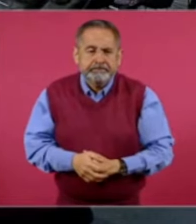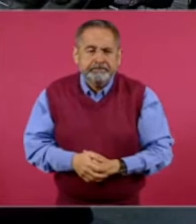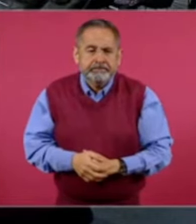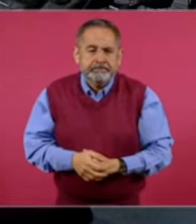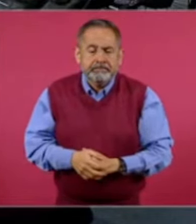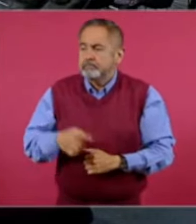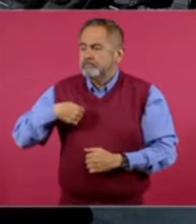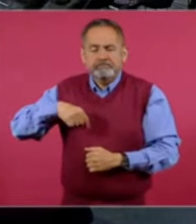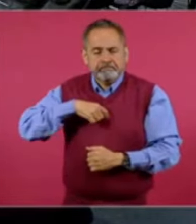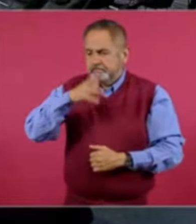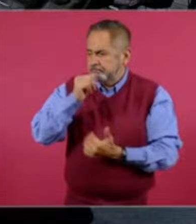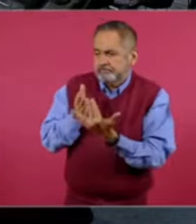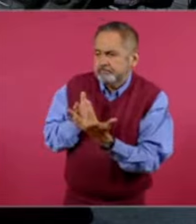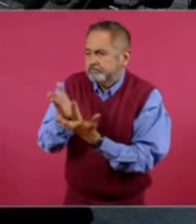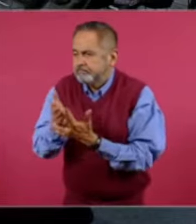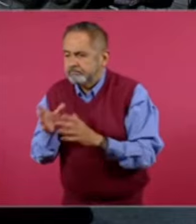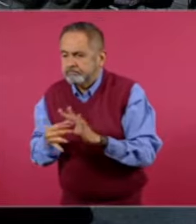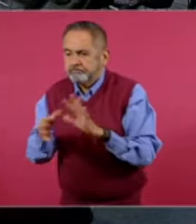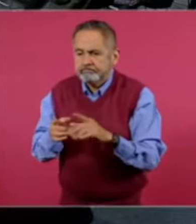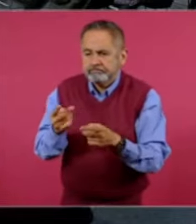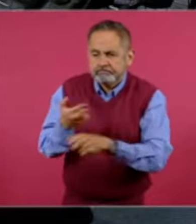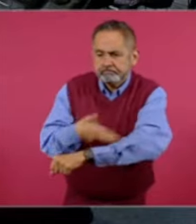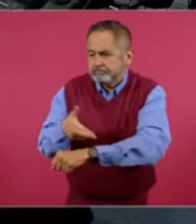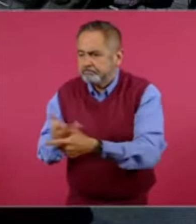la no intervención,